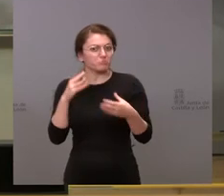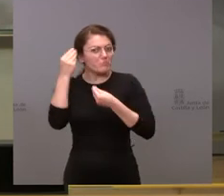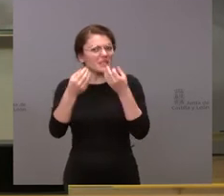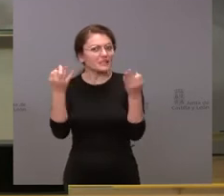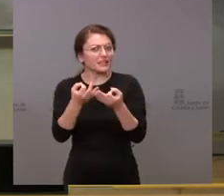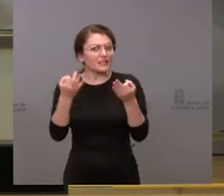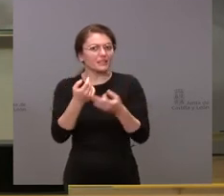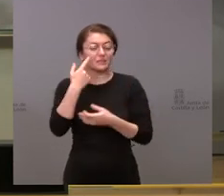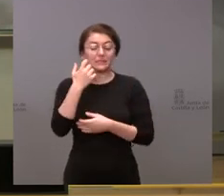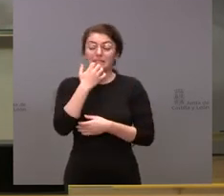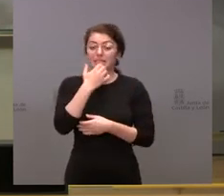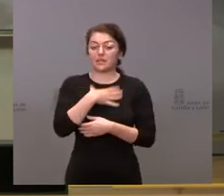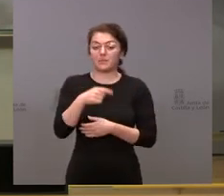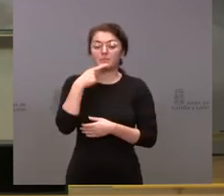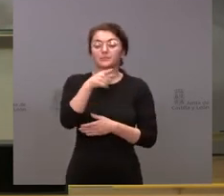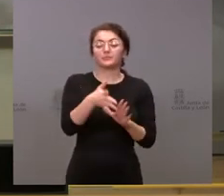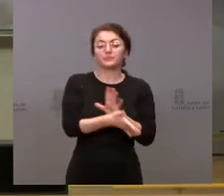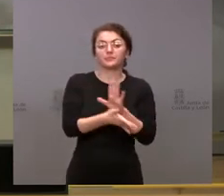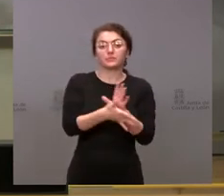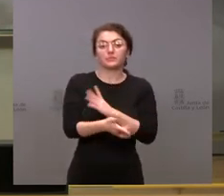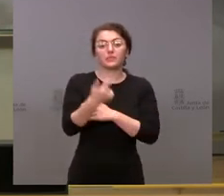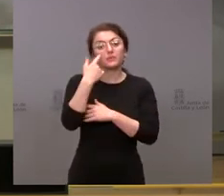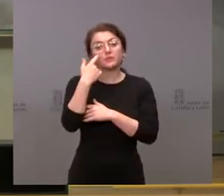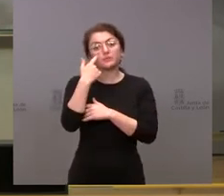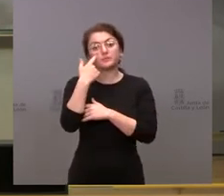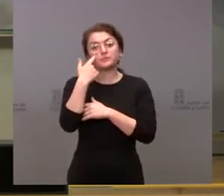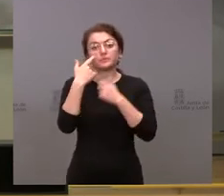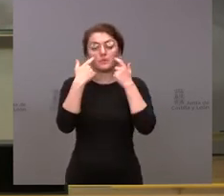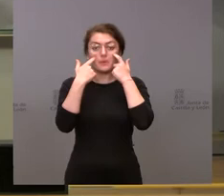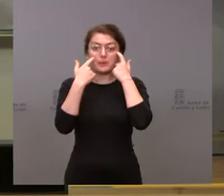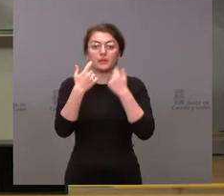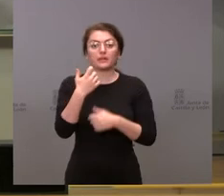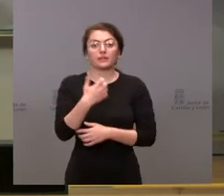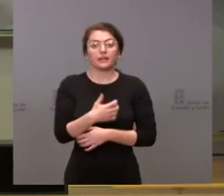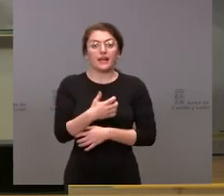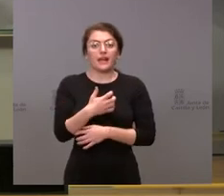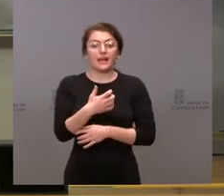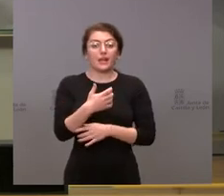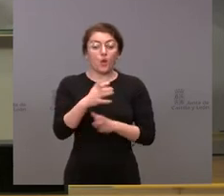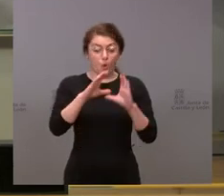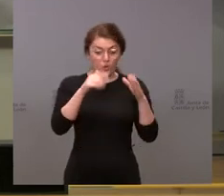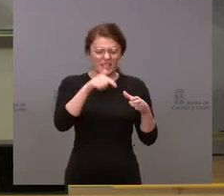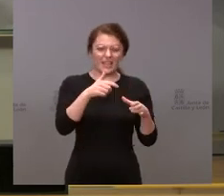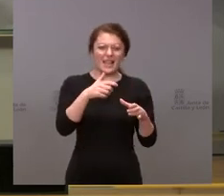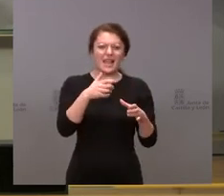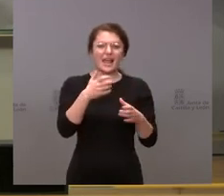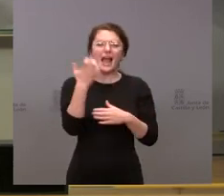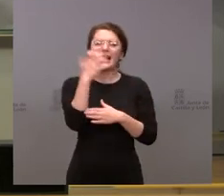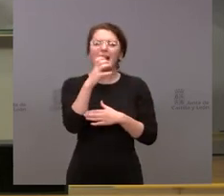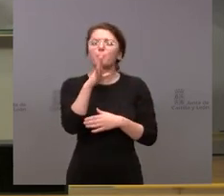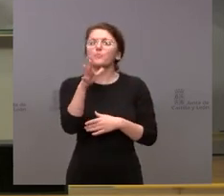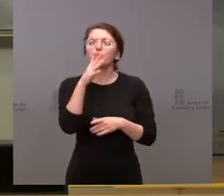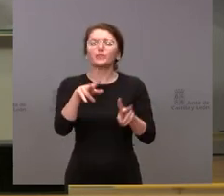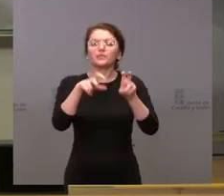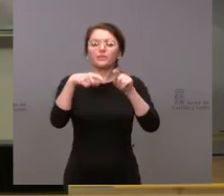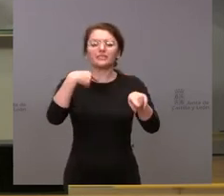el consejero y bueno pues concretar cuáles son esas quejas que tienen la junta sobre el tema de transporte sanitario de